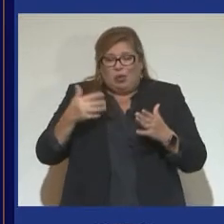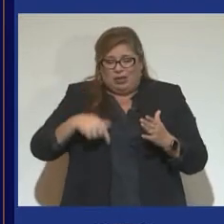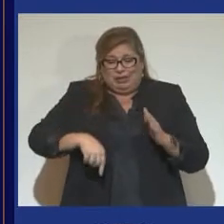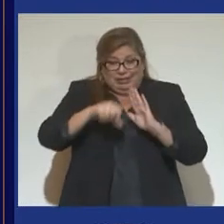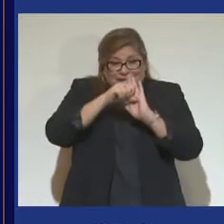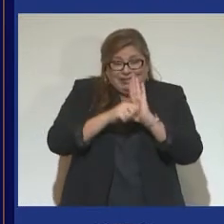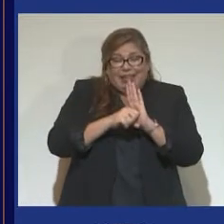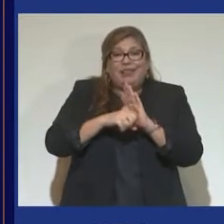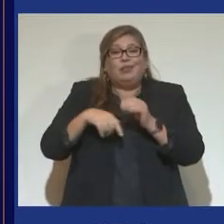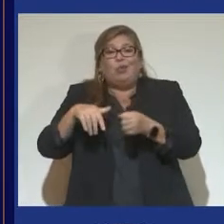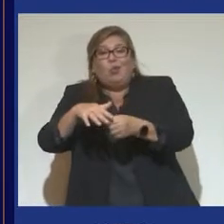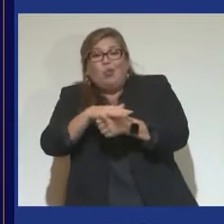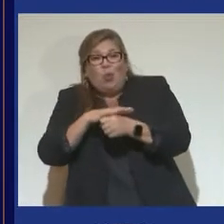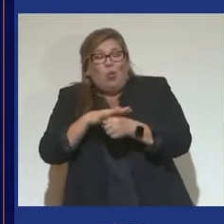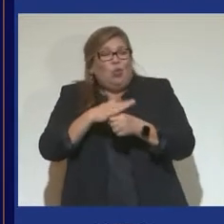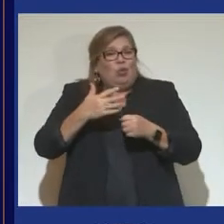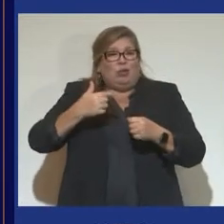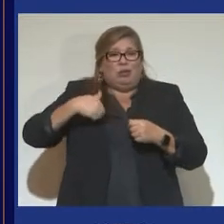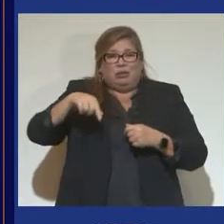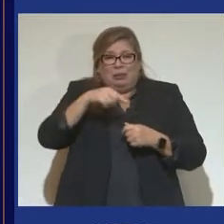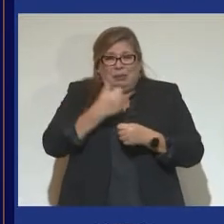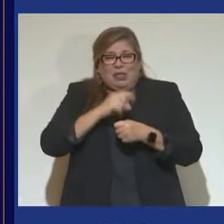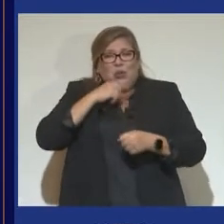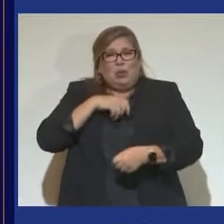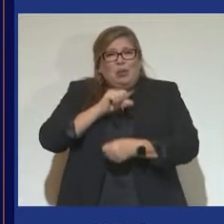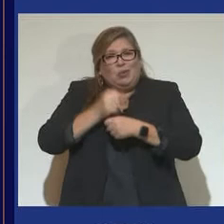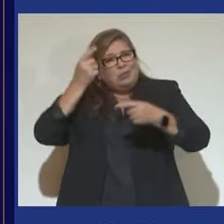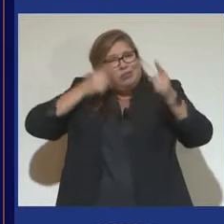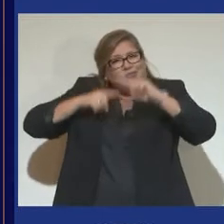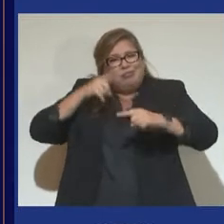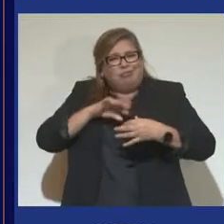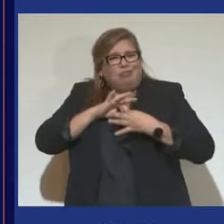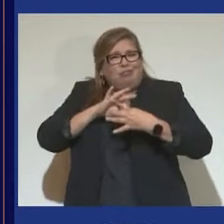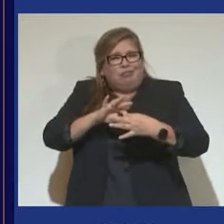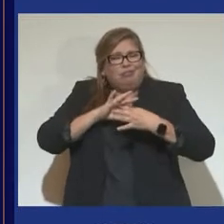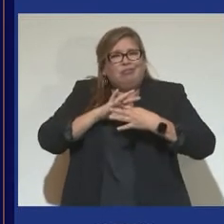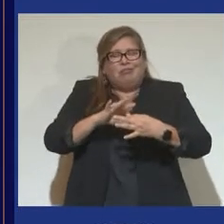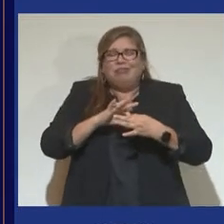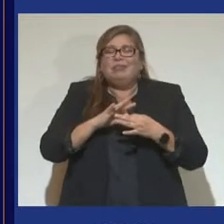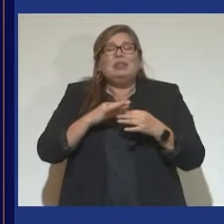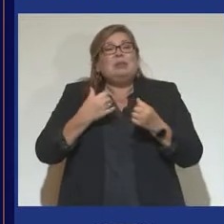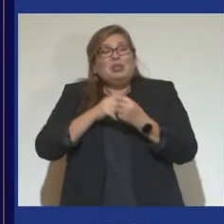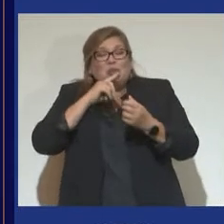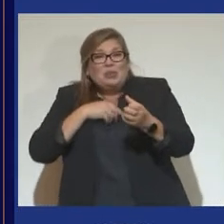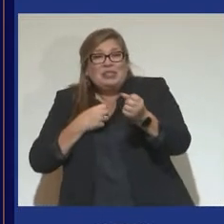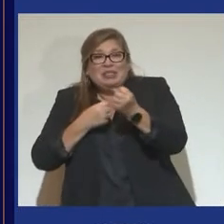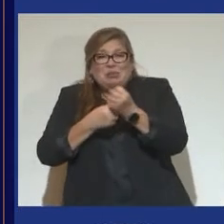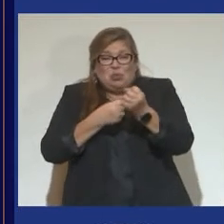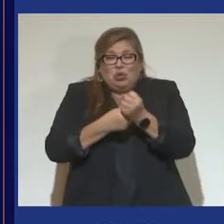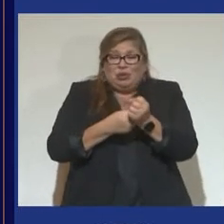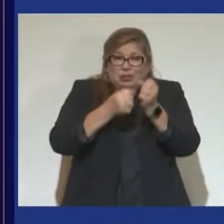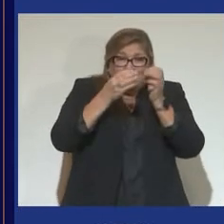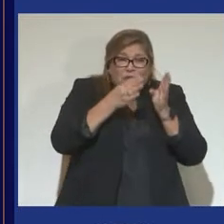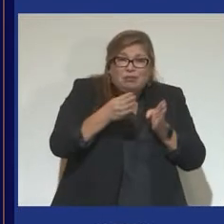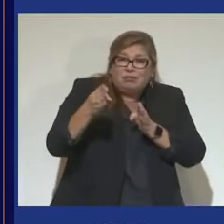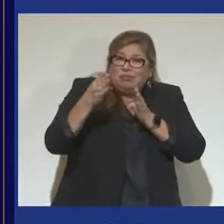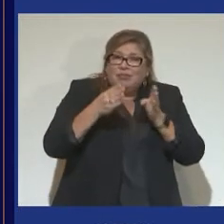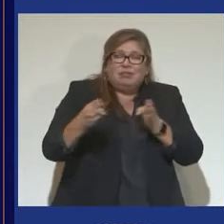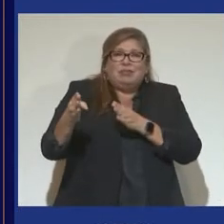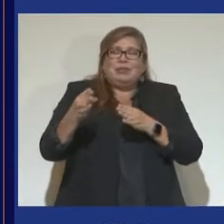trabajen colaborando para asegurarnos de que todo lo hagamos a nivel estado con el apoyo existente y otros programas para hacer